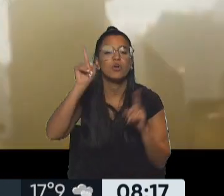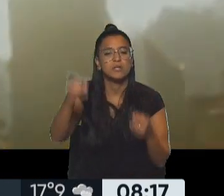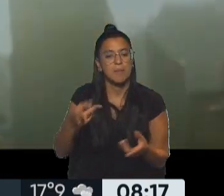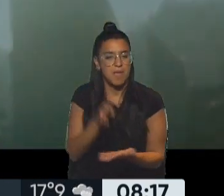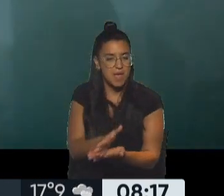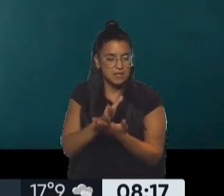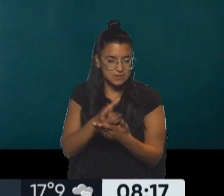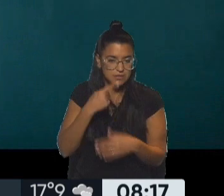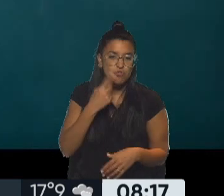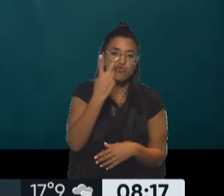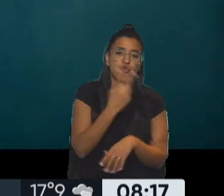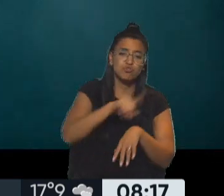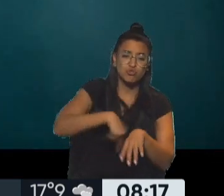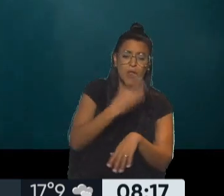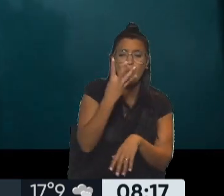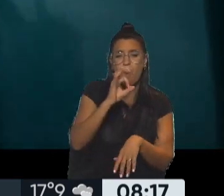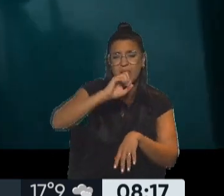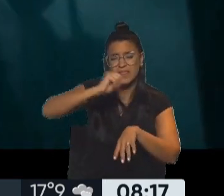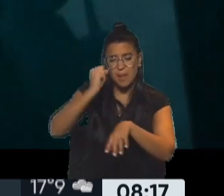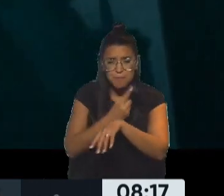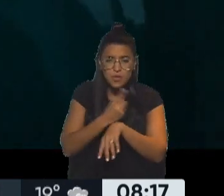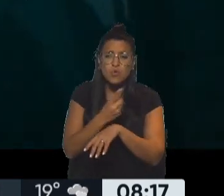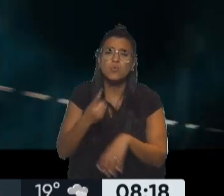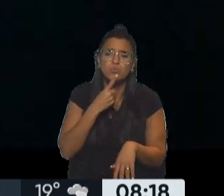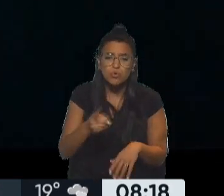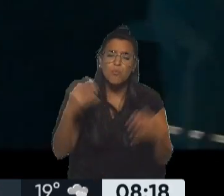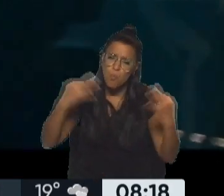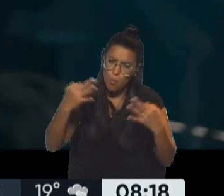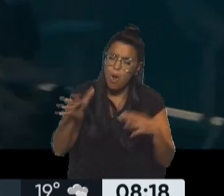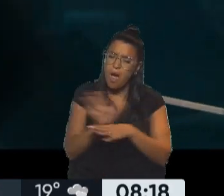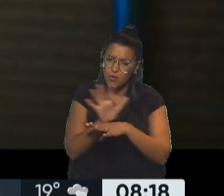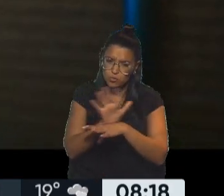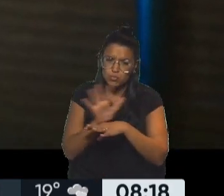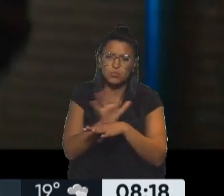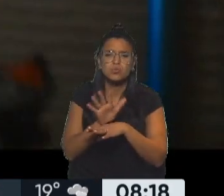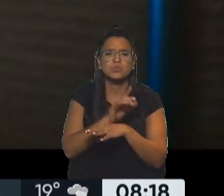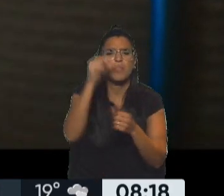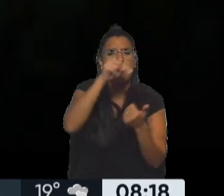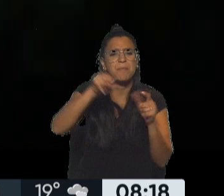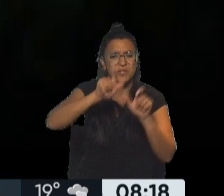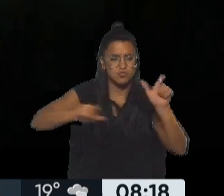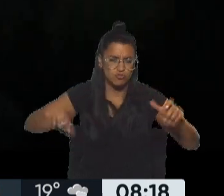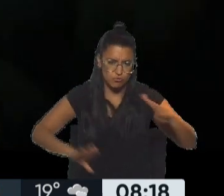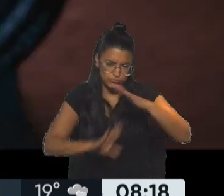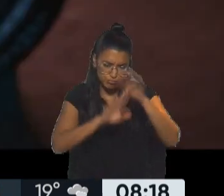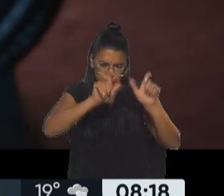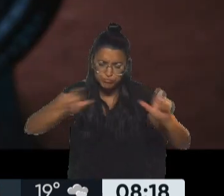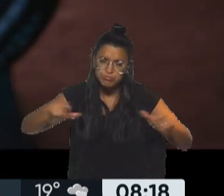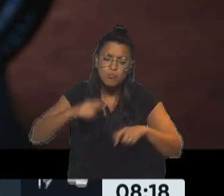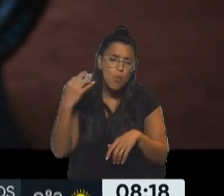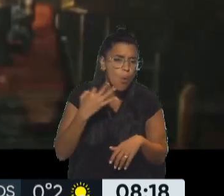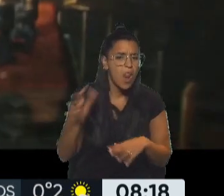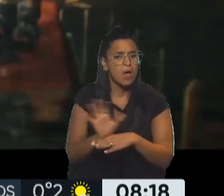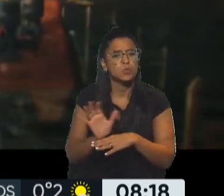exigencias. 2 horas 40 minutos, donde el drama permite muy buenas actuaciones de Angela Bassett, de Lupita Nyong'o, Letitia Wright, y